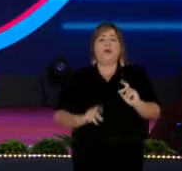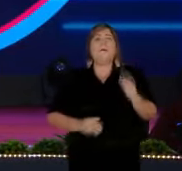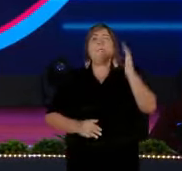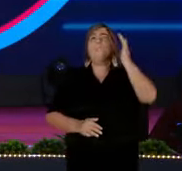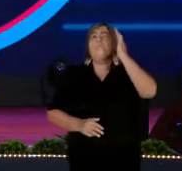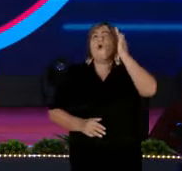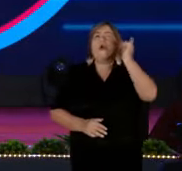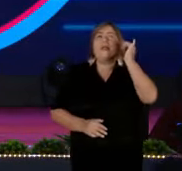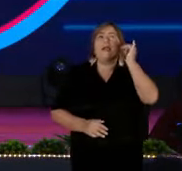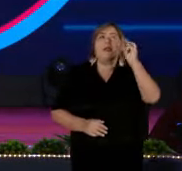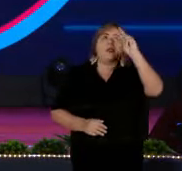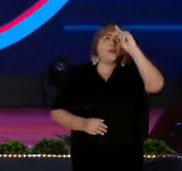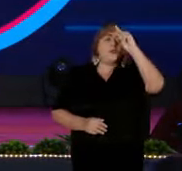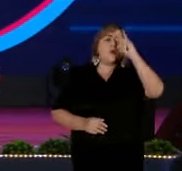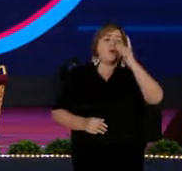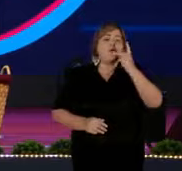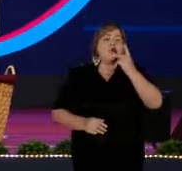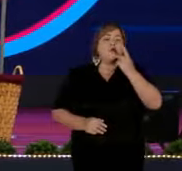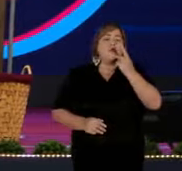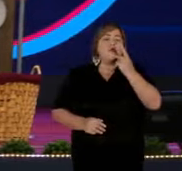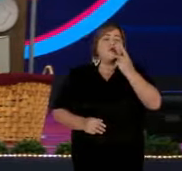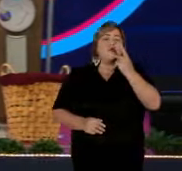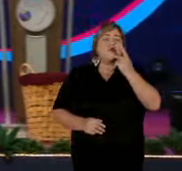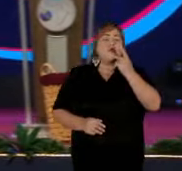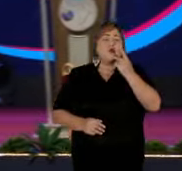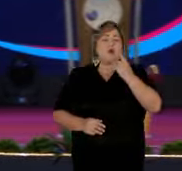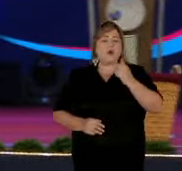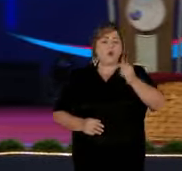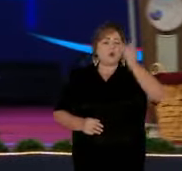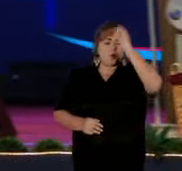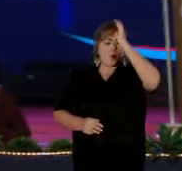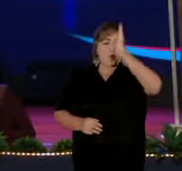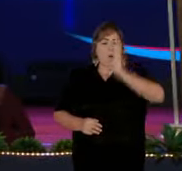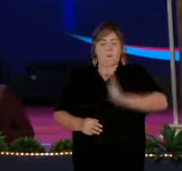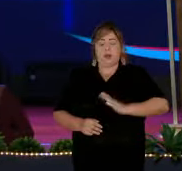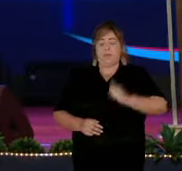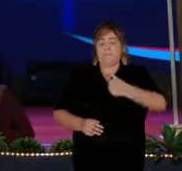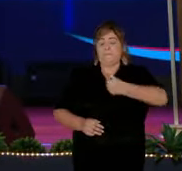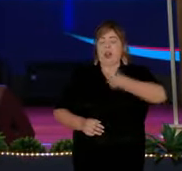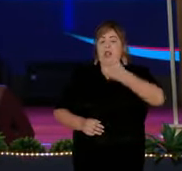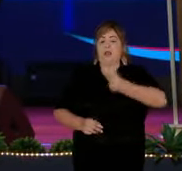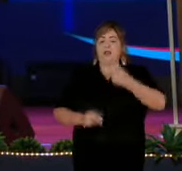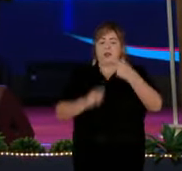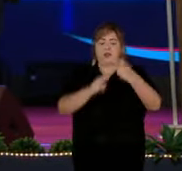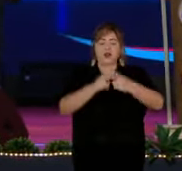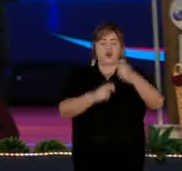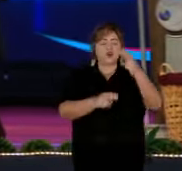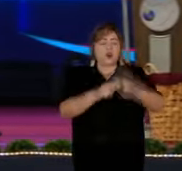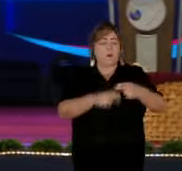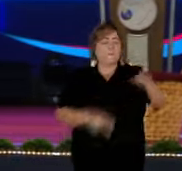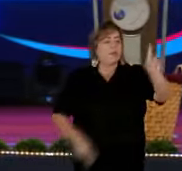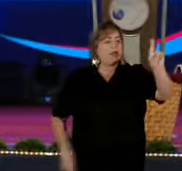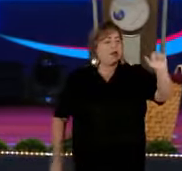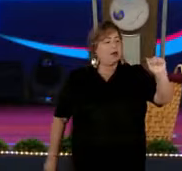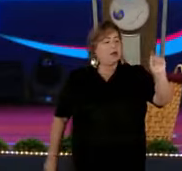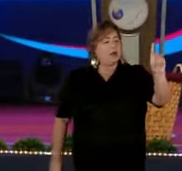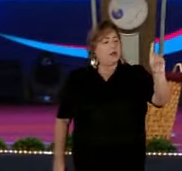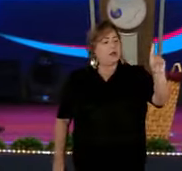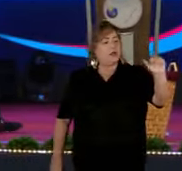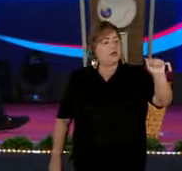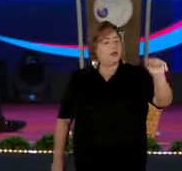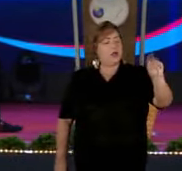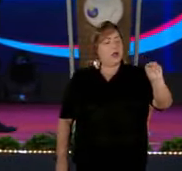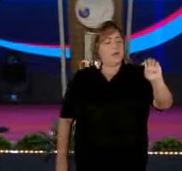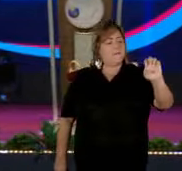también a un hombre que es valiente. Ese hombre se llama Radamés Vázquez. No lo veo por